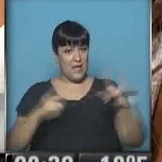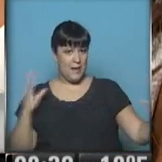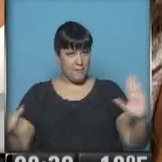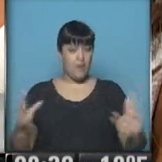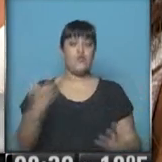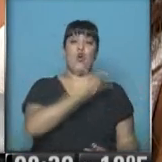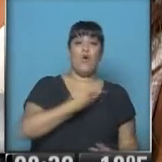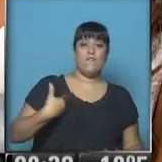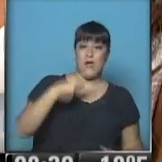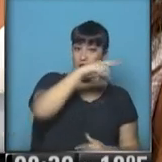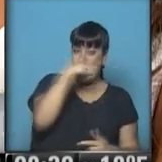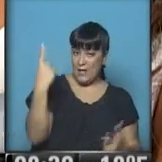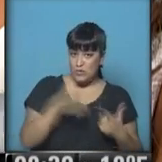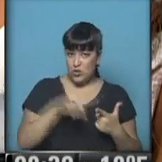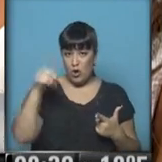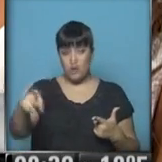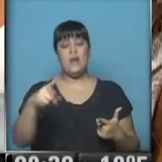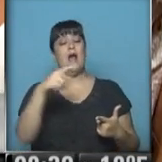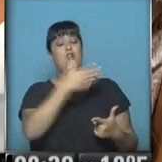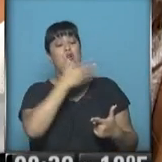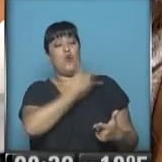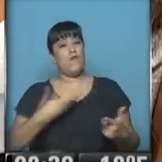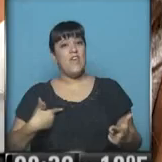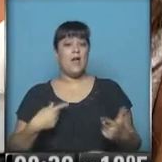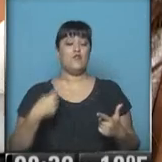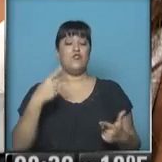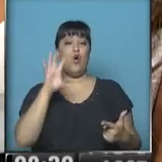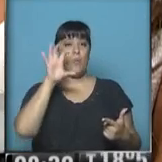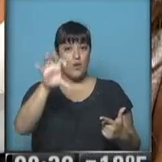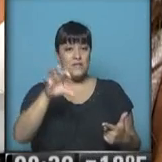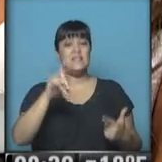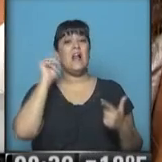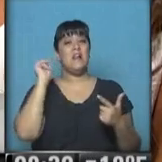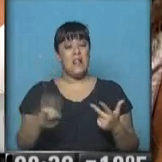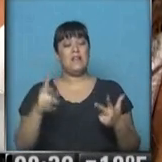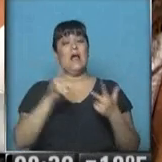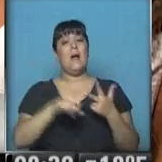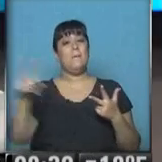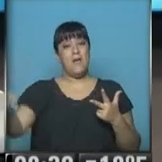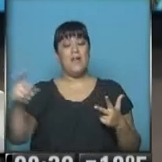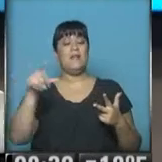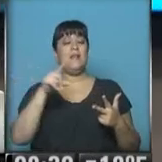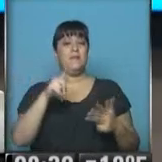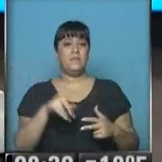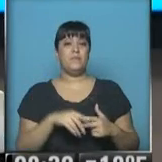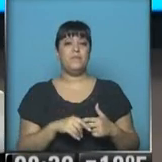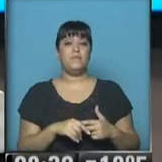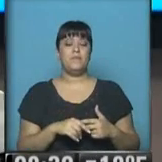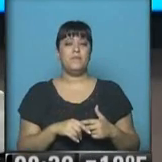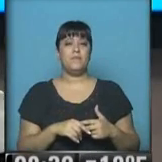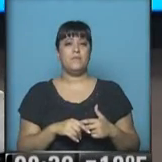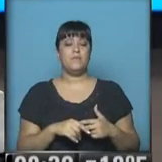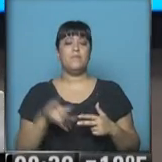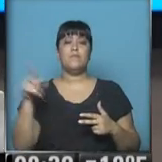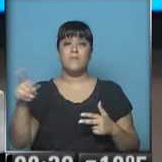gobierno provincial y el laboratorio entre oriano hace tres días con el ministro con el jefe de gabinete capitan inauguramos una nueva